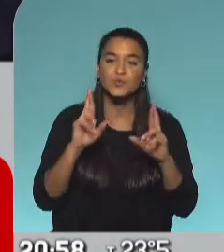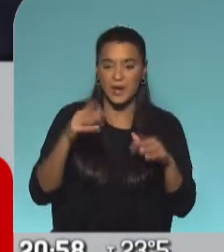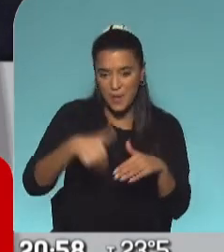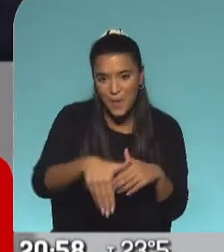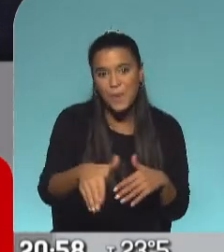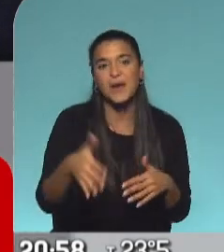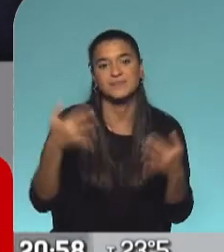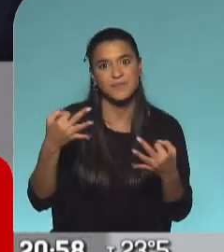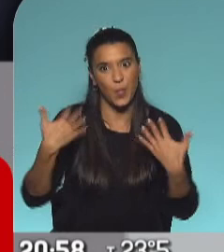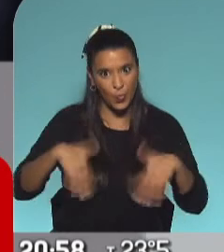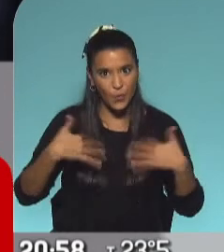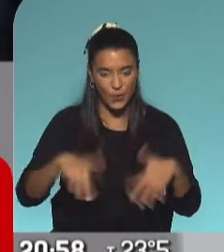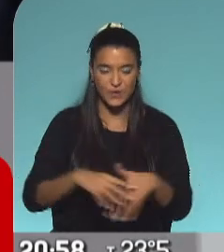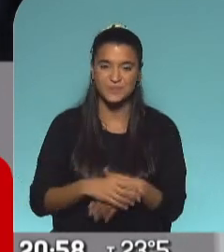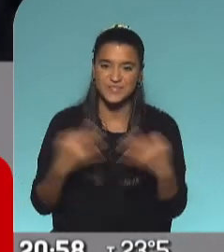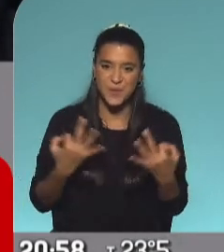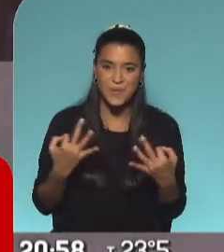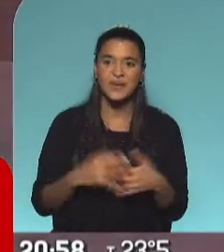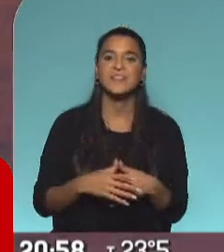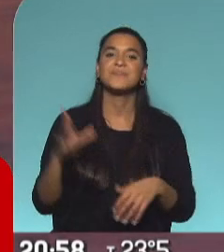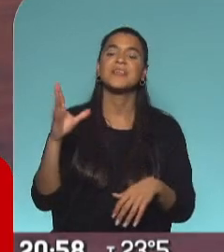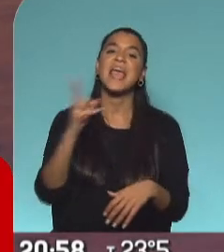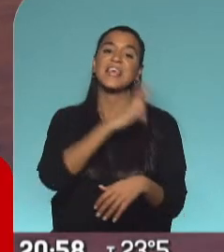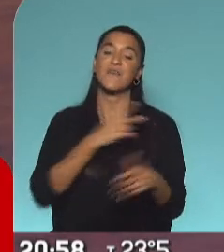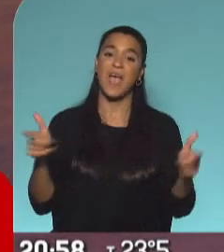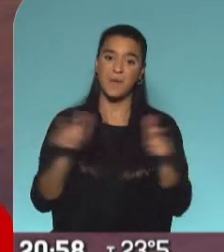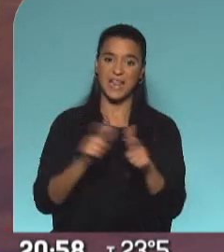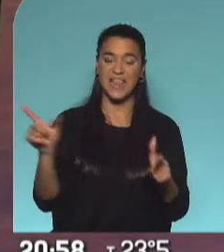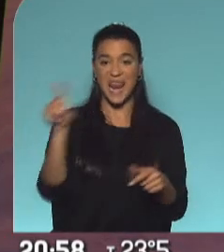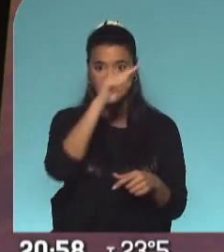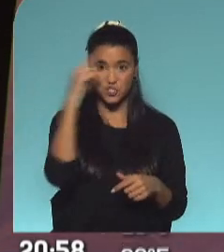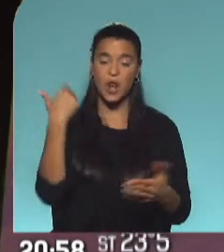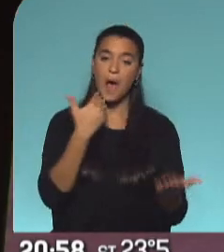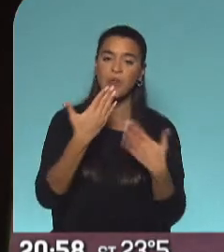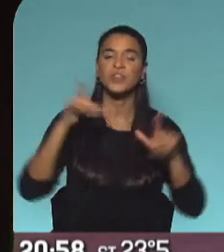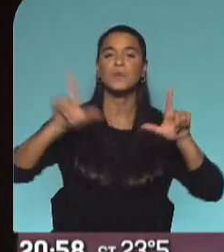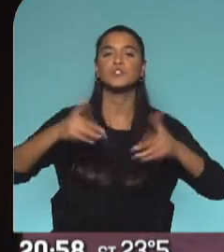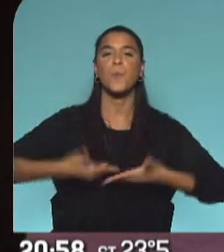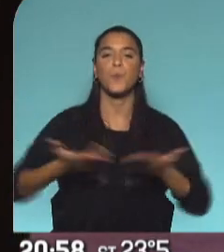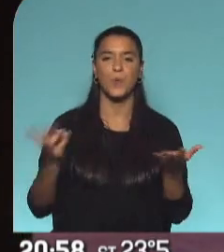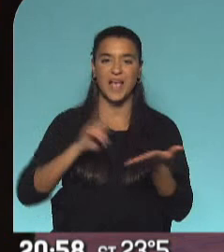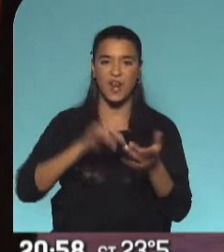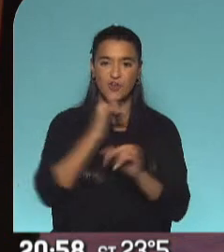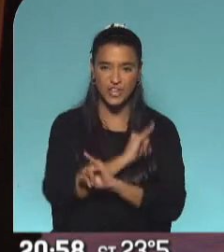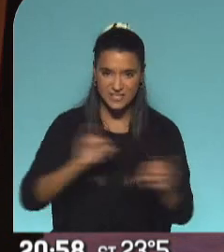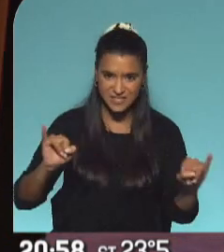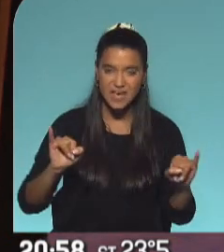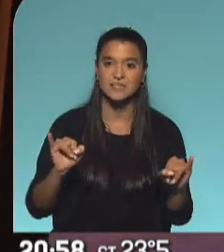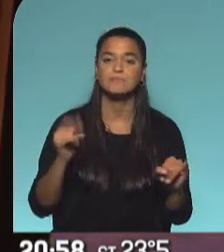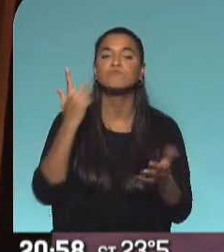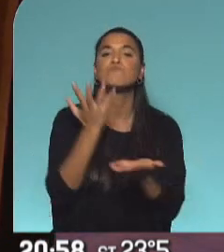viene, que va a ser duro, seguramente. El jefe de gabinete de la Nación, hablando con Televisión Pública Noticias, dando